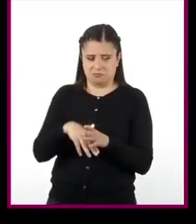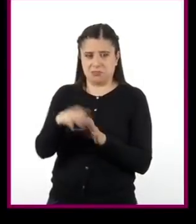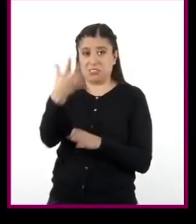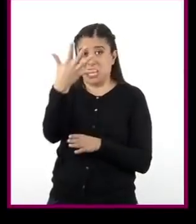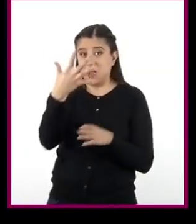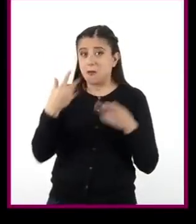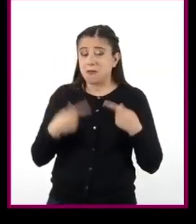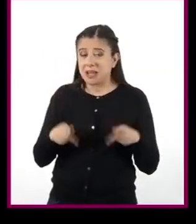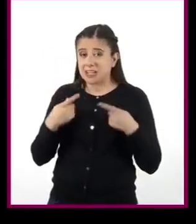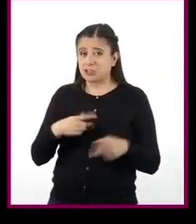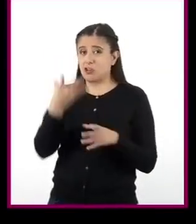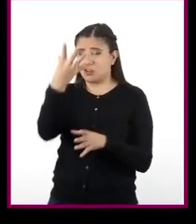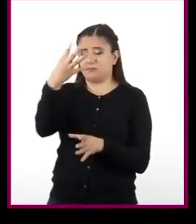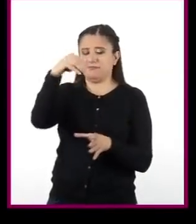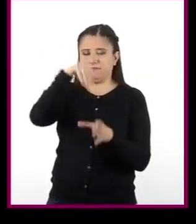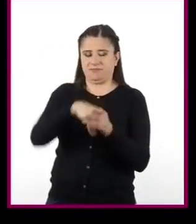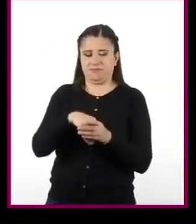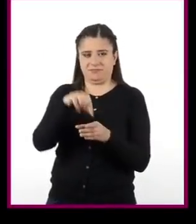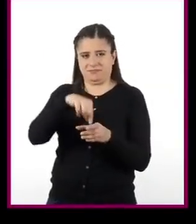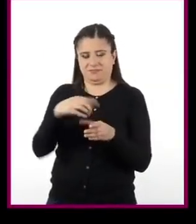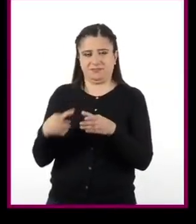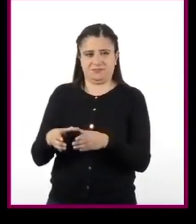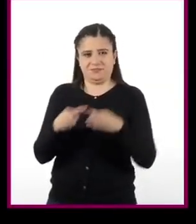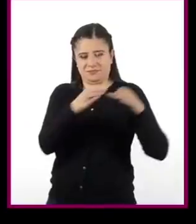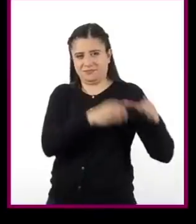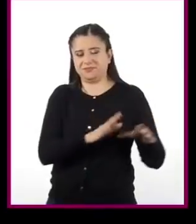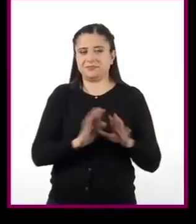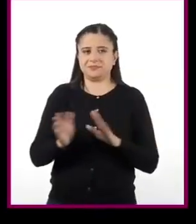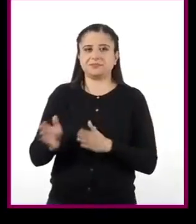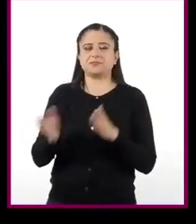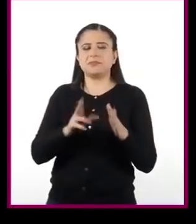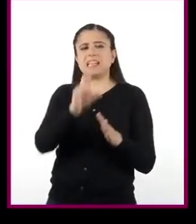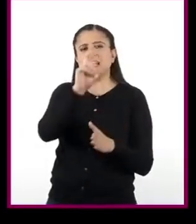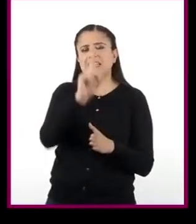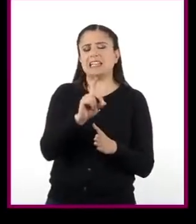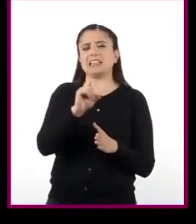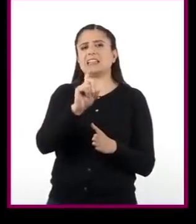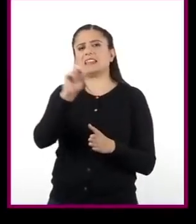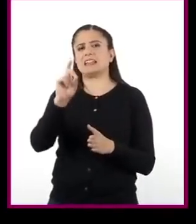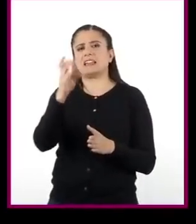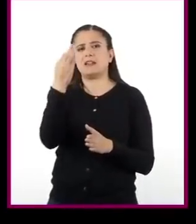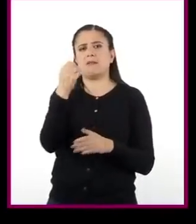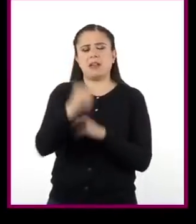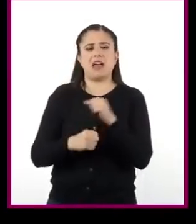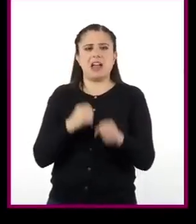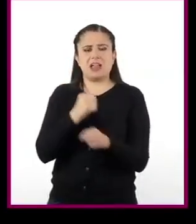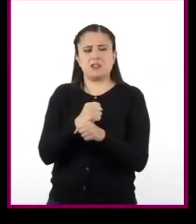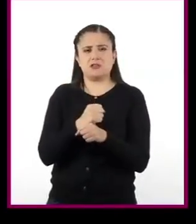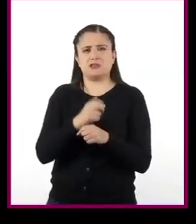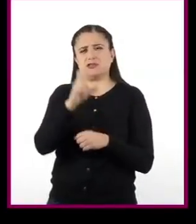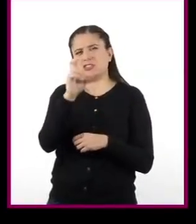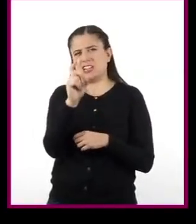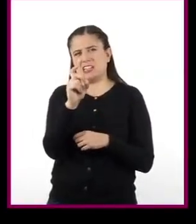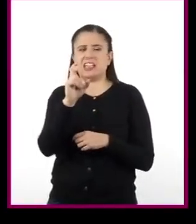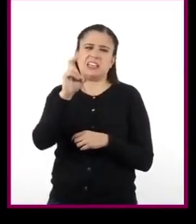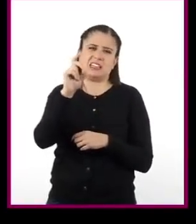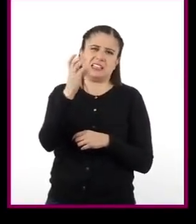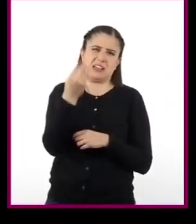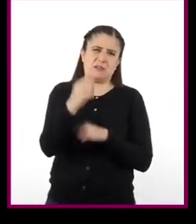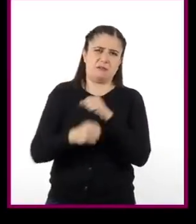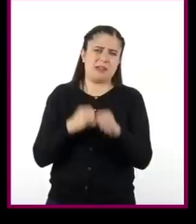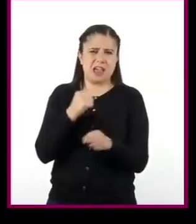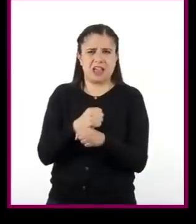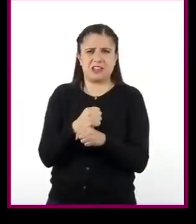Tenemos 5 personas. Muy bien, vamos a ver entre 30 y 39 años. Entre 30 y